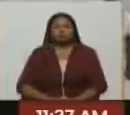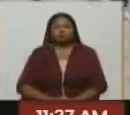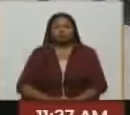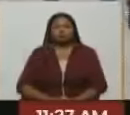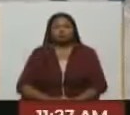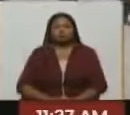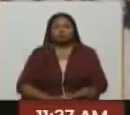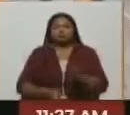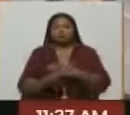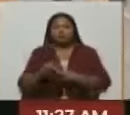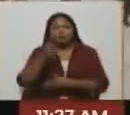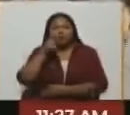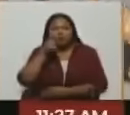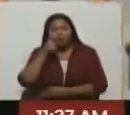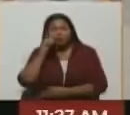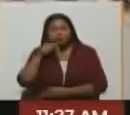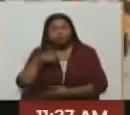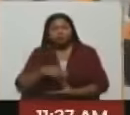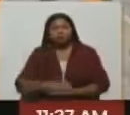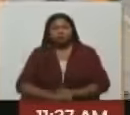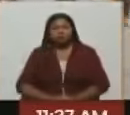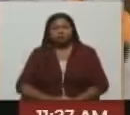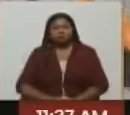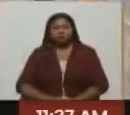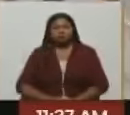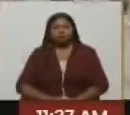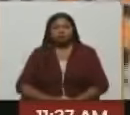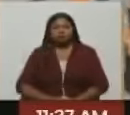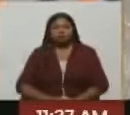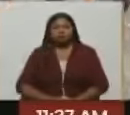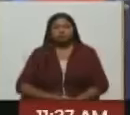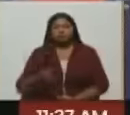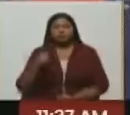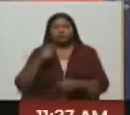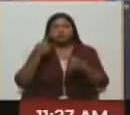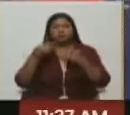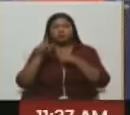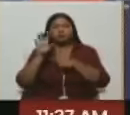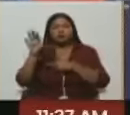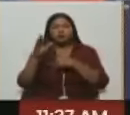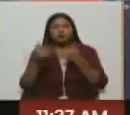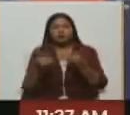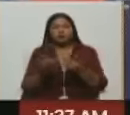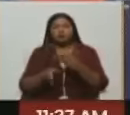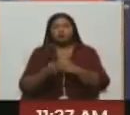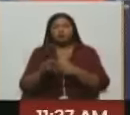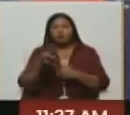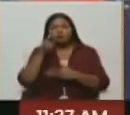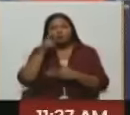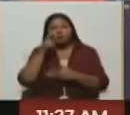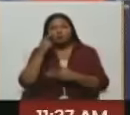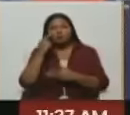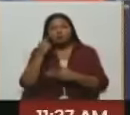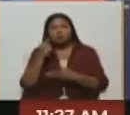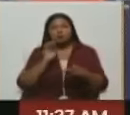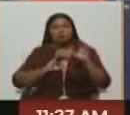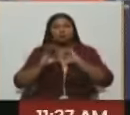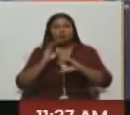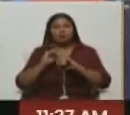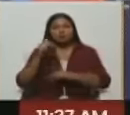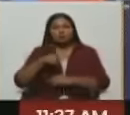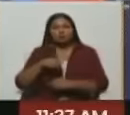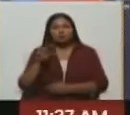y seguiremos monitoreando lo que viene de afuera y seguiremos monitoreando a los medios de comunicación